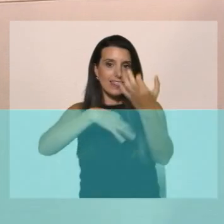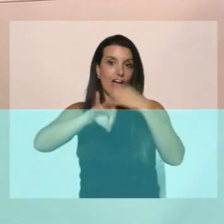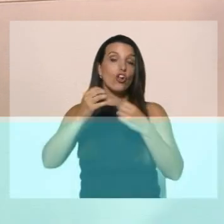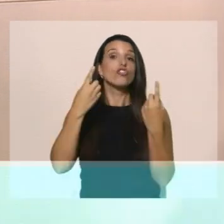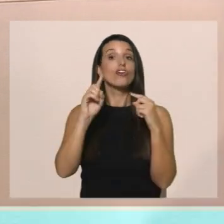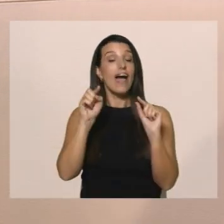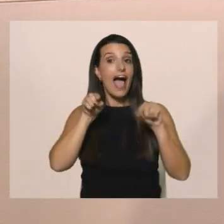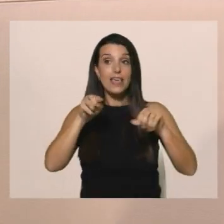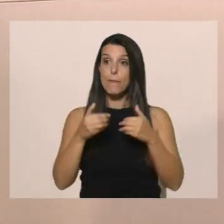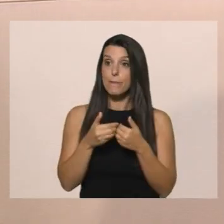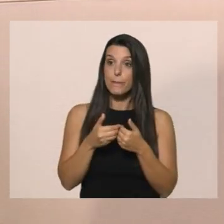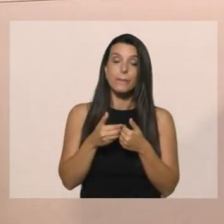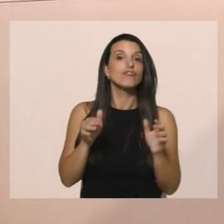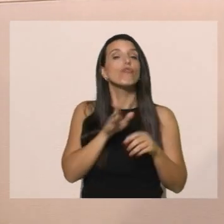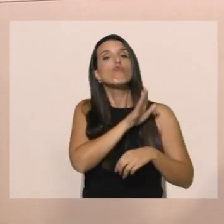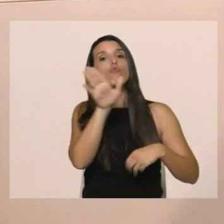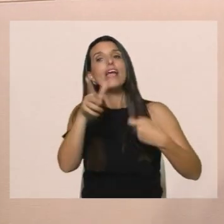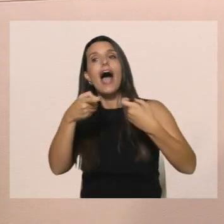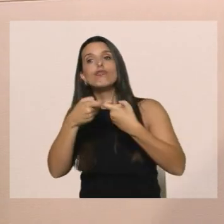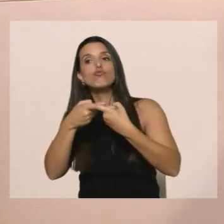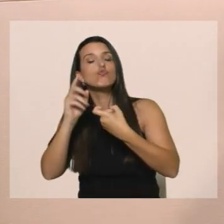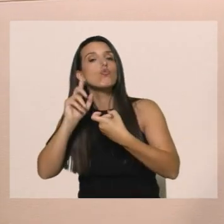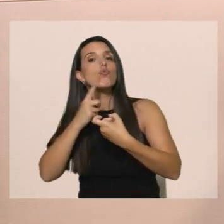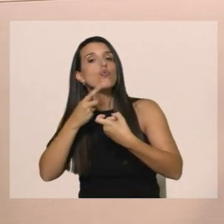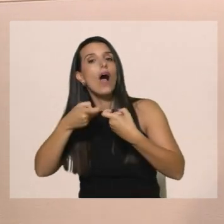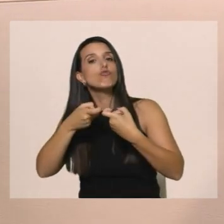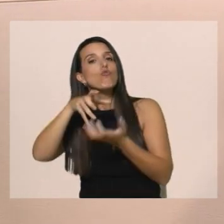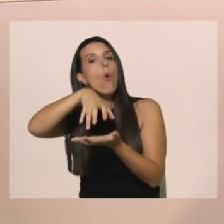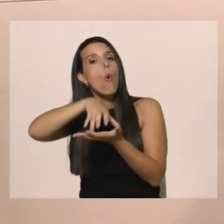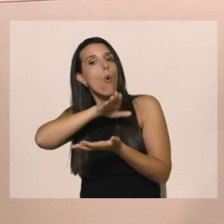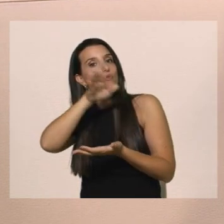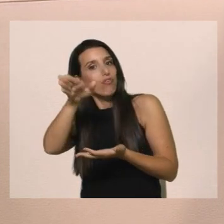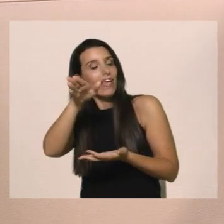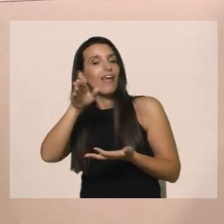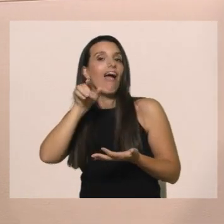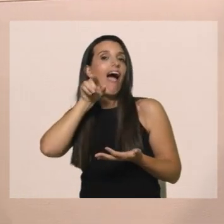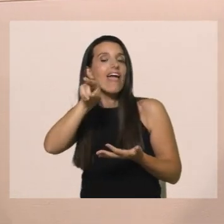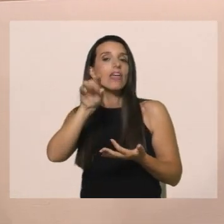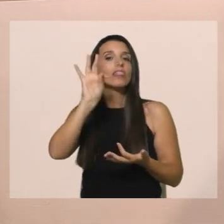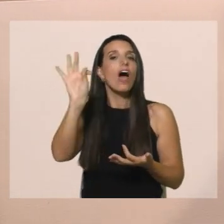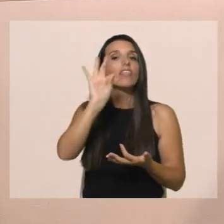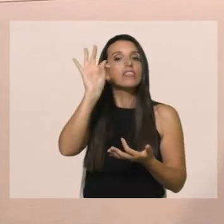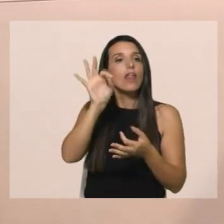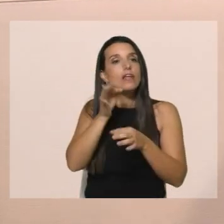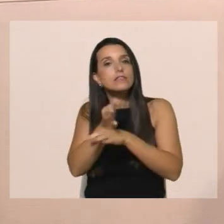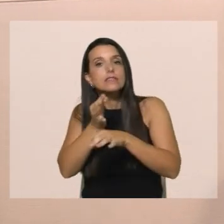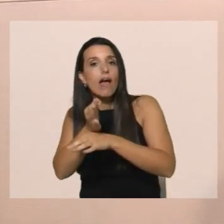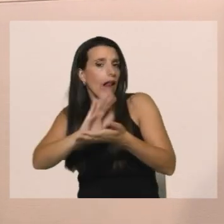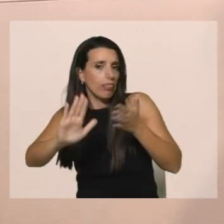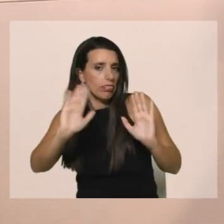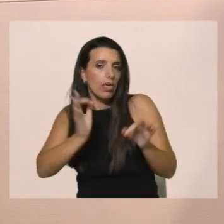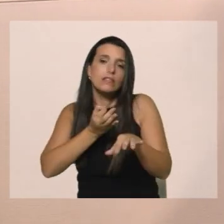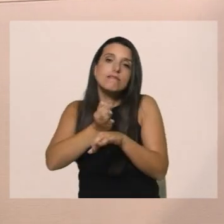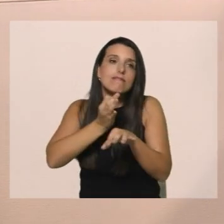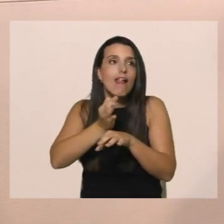de ahí me fui a ASUR, ¿sí? Que es la Asociación de Sordos del Uruguay, Sí. a dar talleres gratuitos y a experimentar.